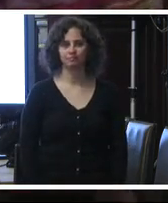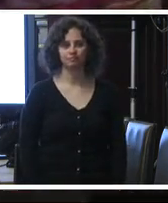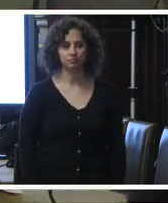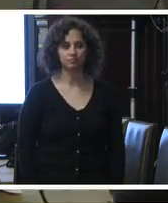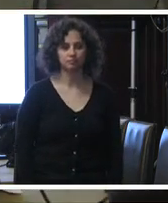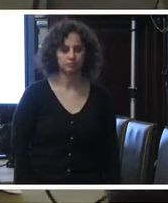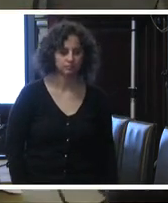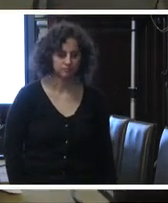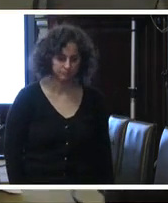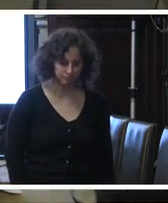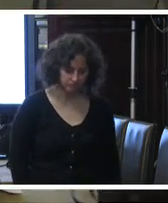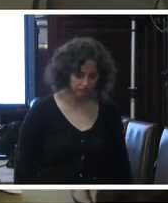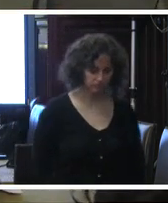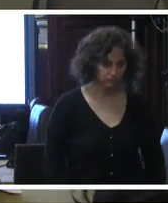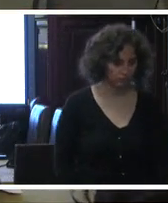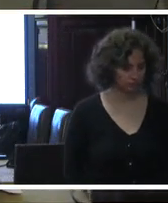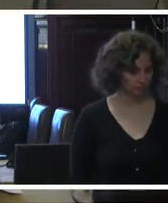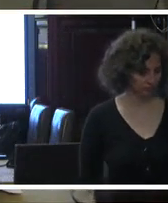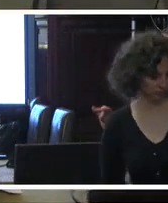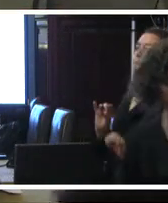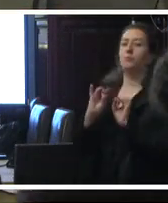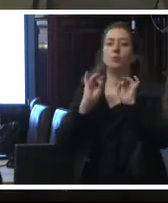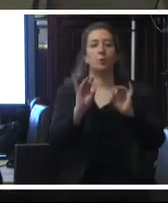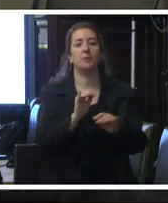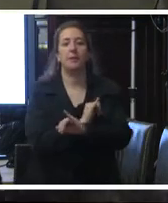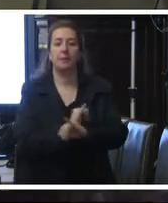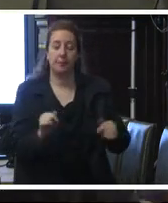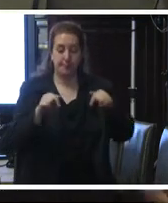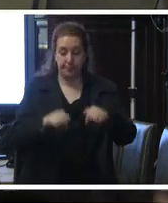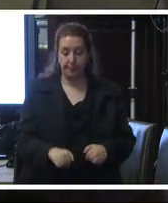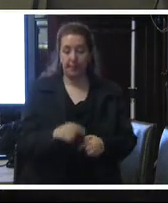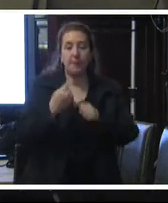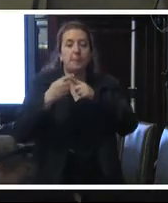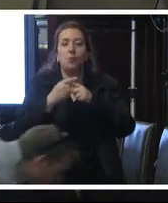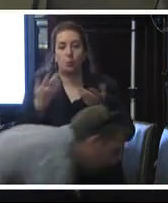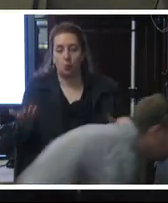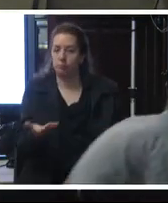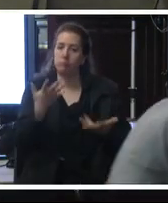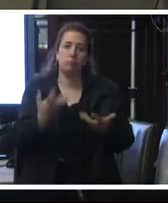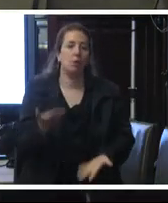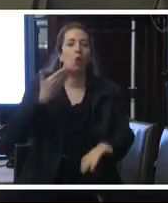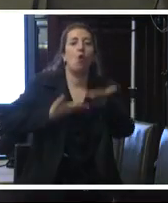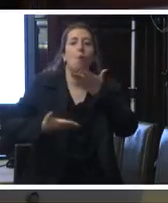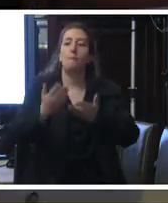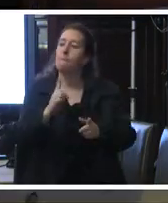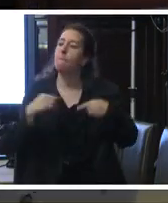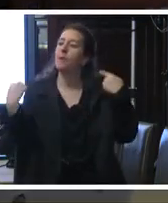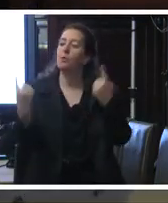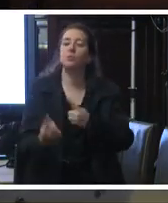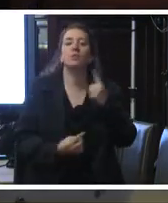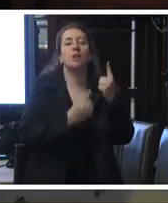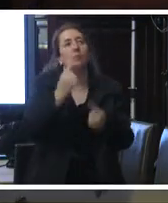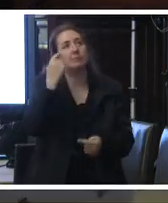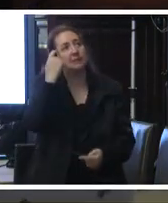Sí, solo para terminar en este minuto que nos queda, quisiéramos compartir con ustedes algunas de las sugerencias que